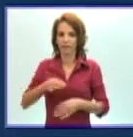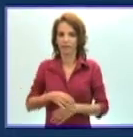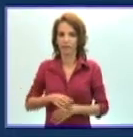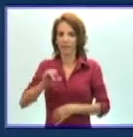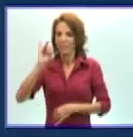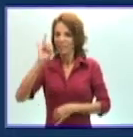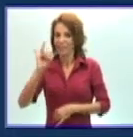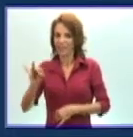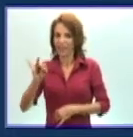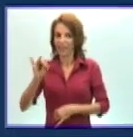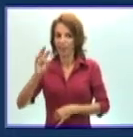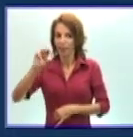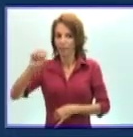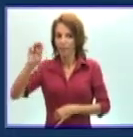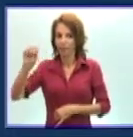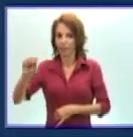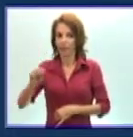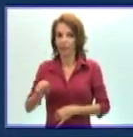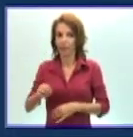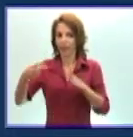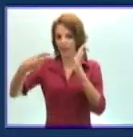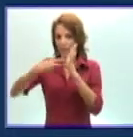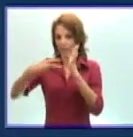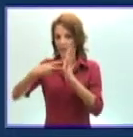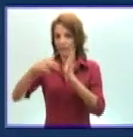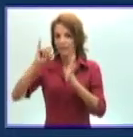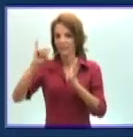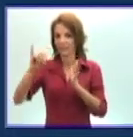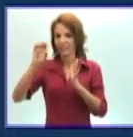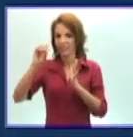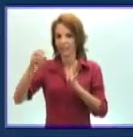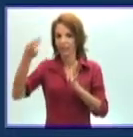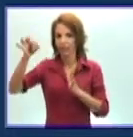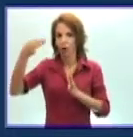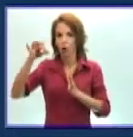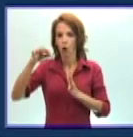entre 60 hojas. ¿Cuál fue el resultado?